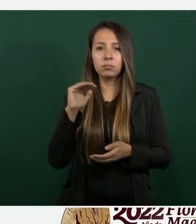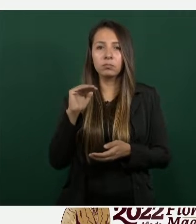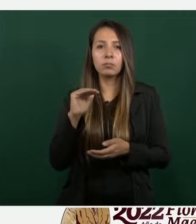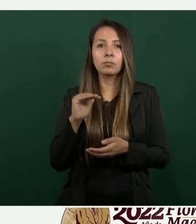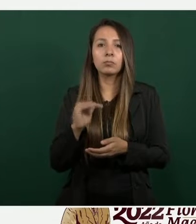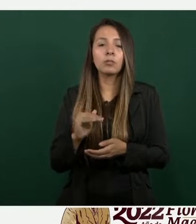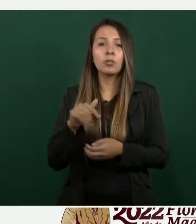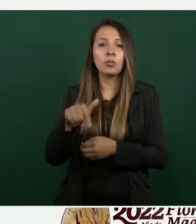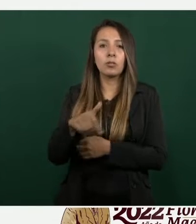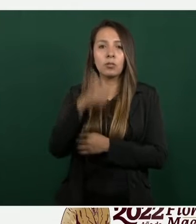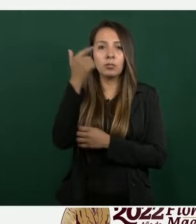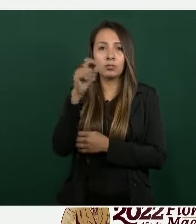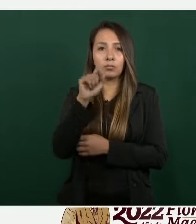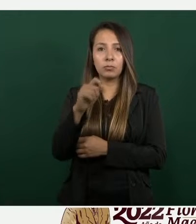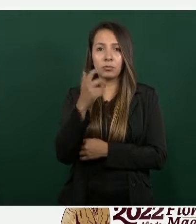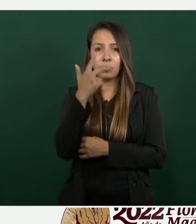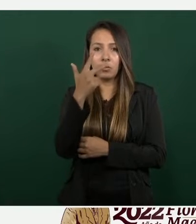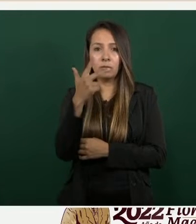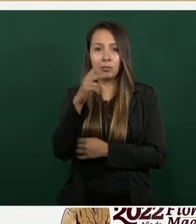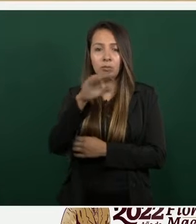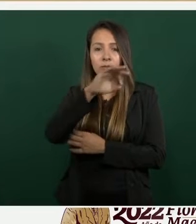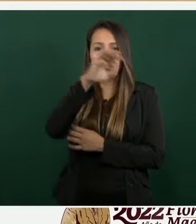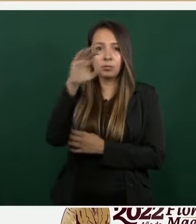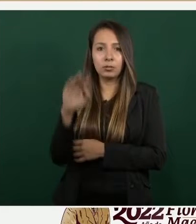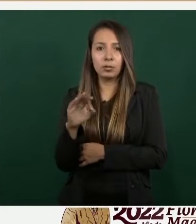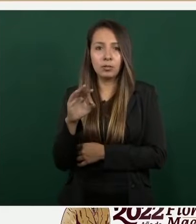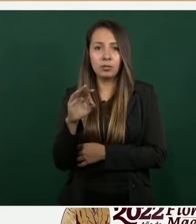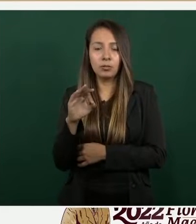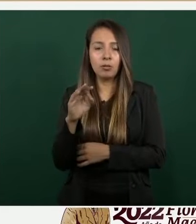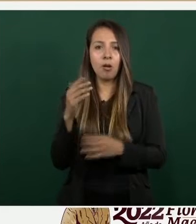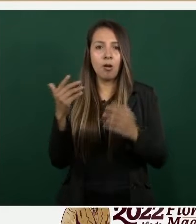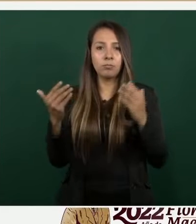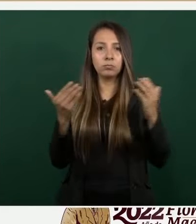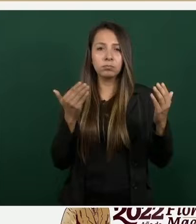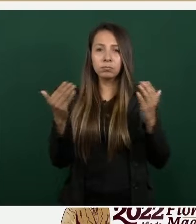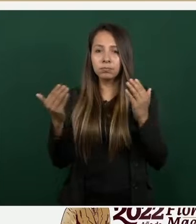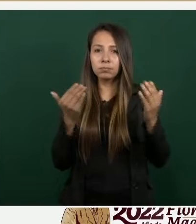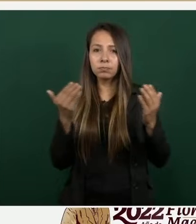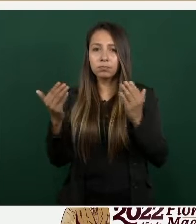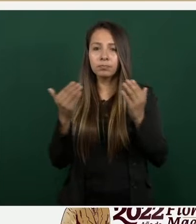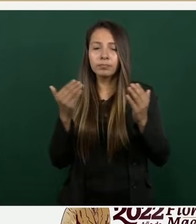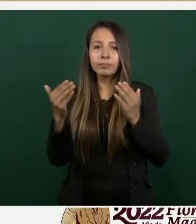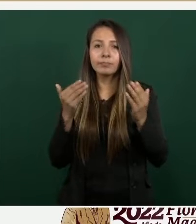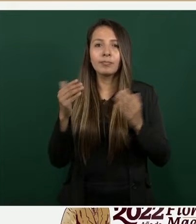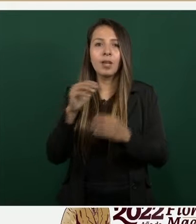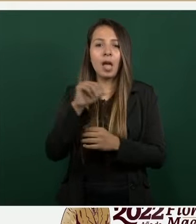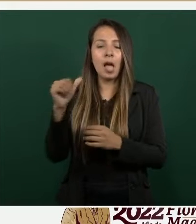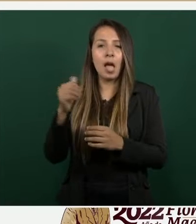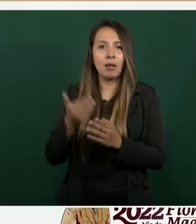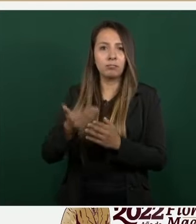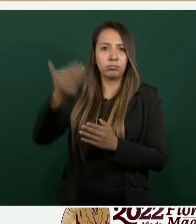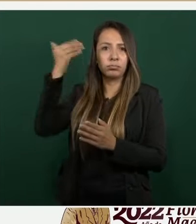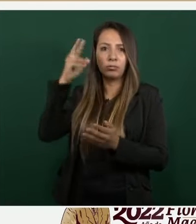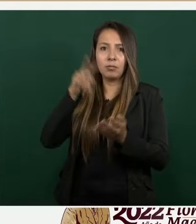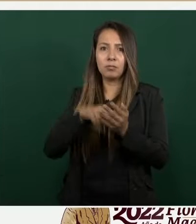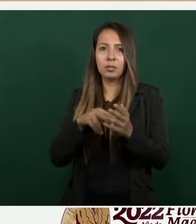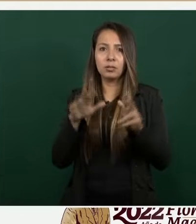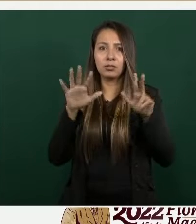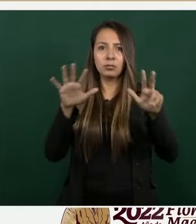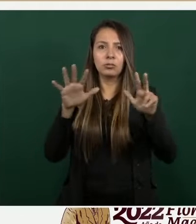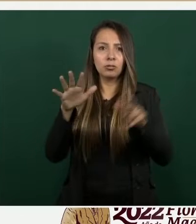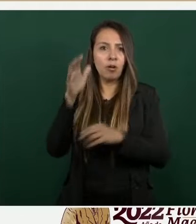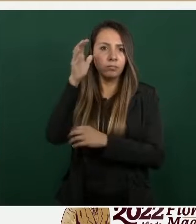de 12.8% en comparación con los máximos históricos de 2018, y es